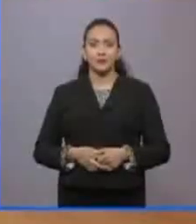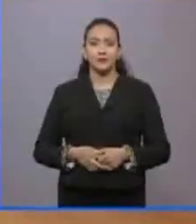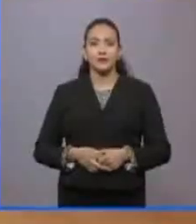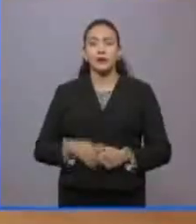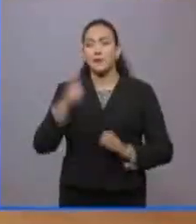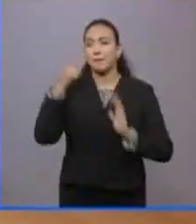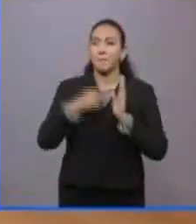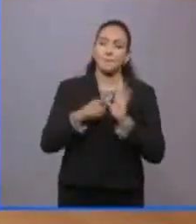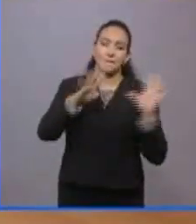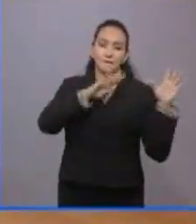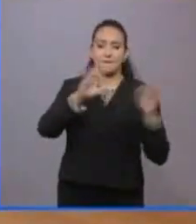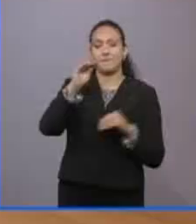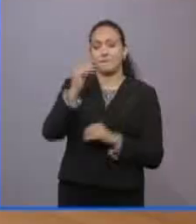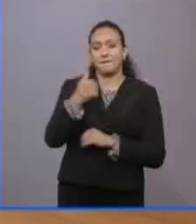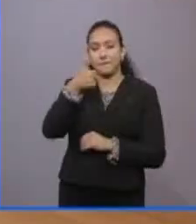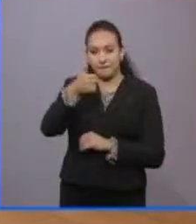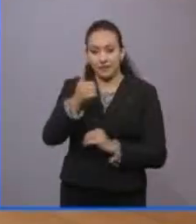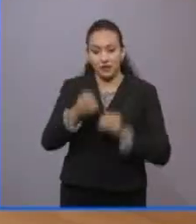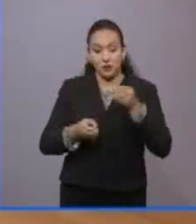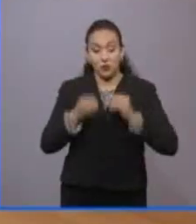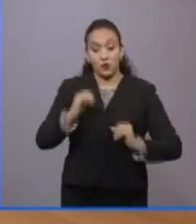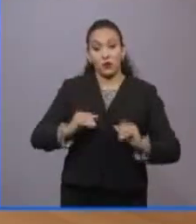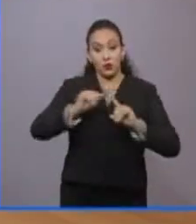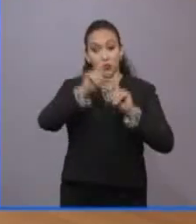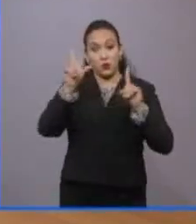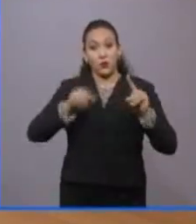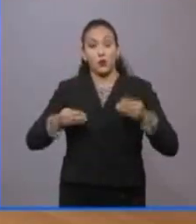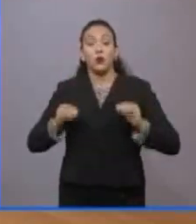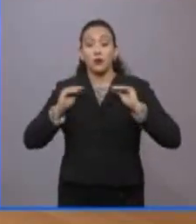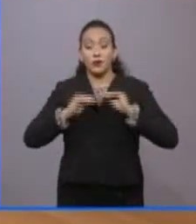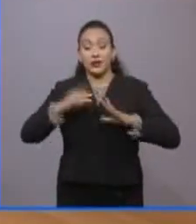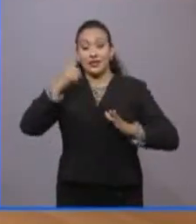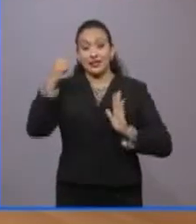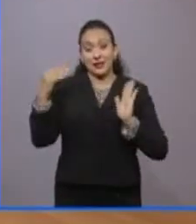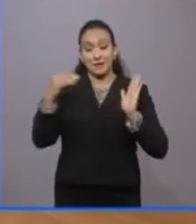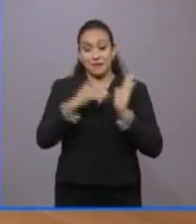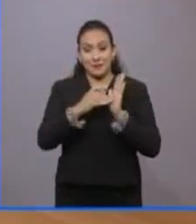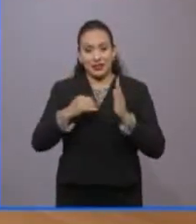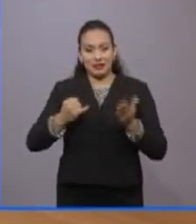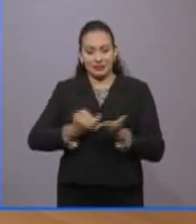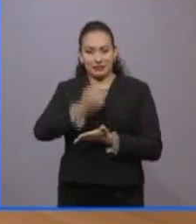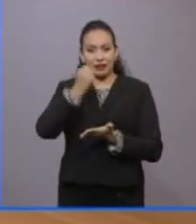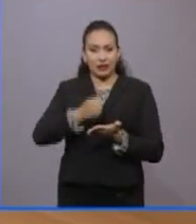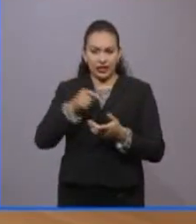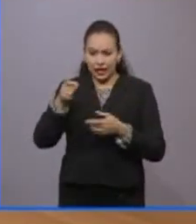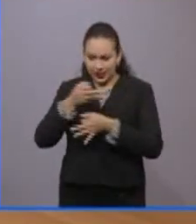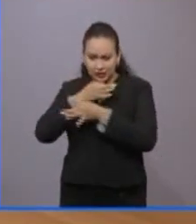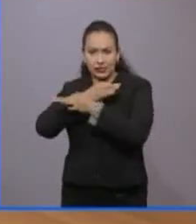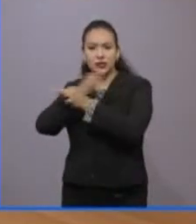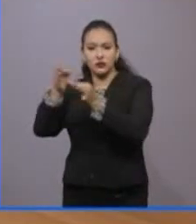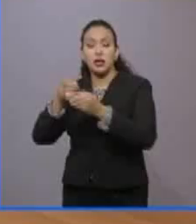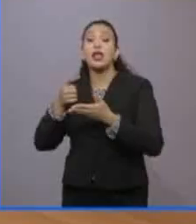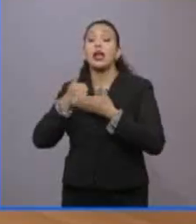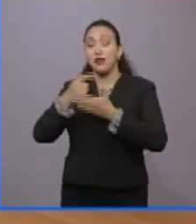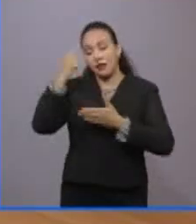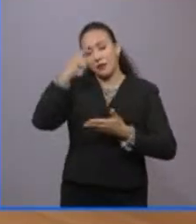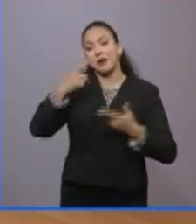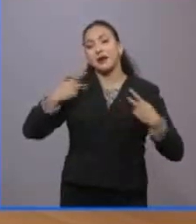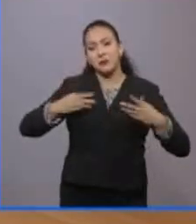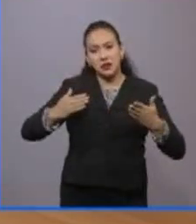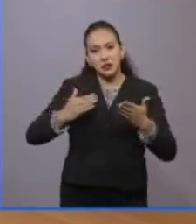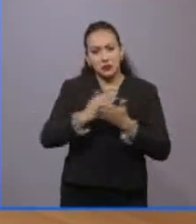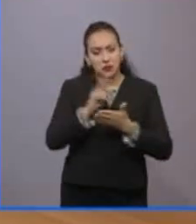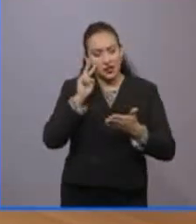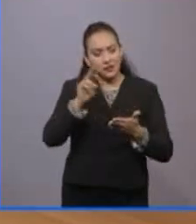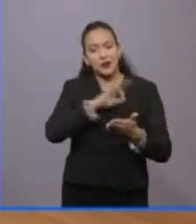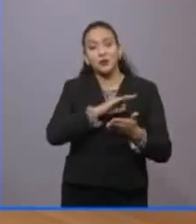Desde 1996, la Suprema Corte ha emitido más de 100,000 sentencias que son públicas y accesibles para su consulta.